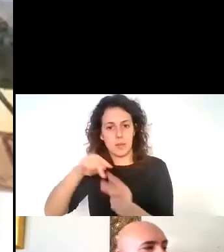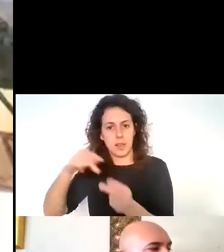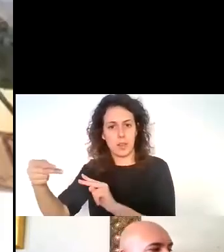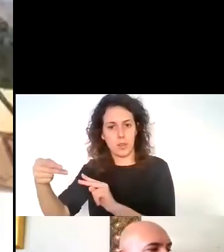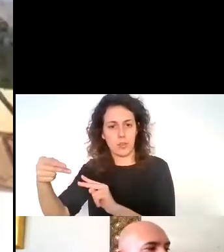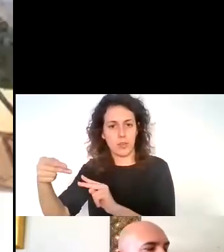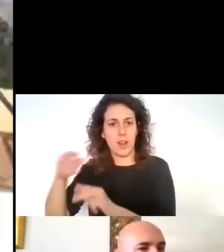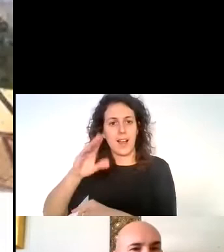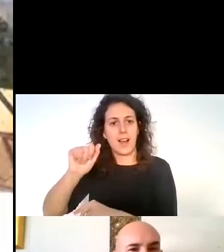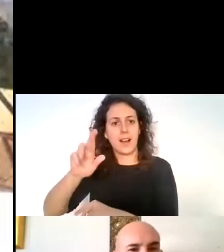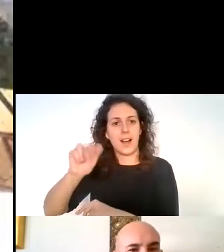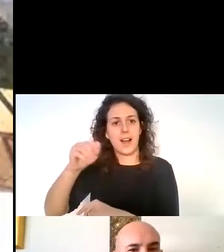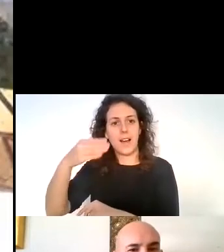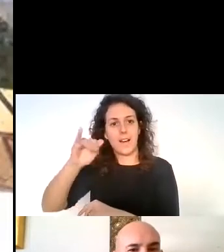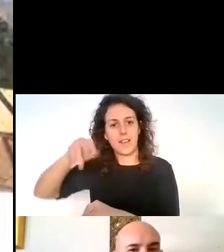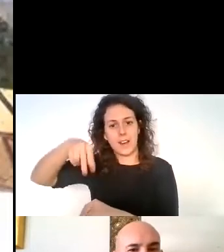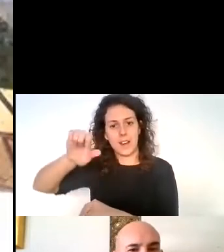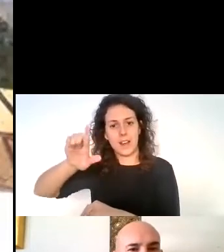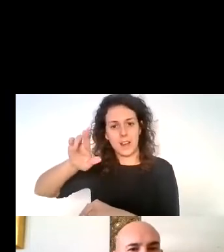Carabineros, Los Carrascos